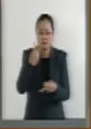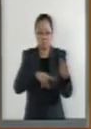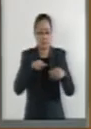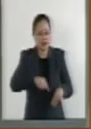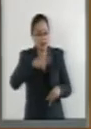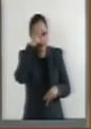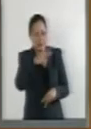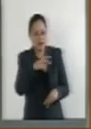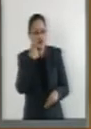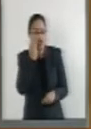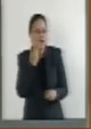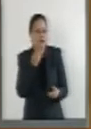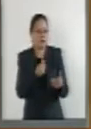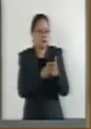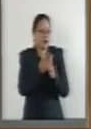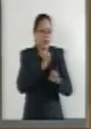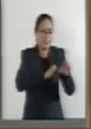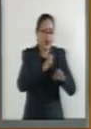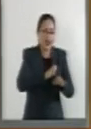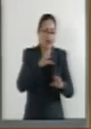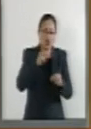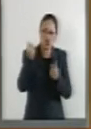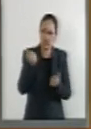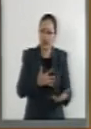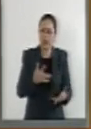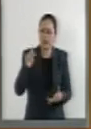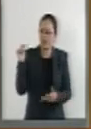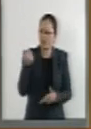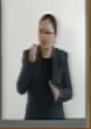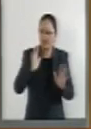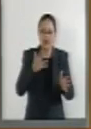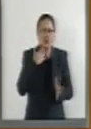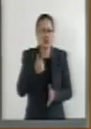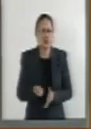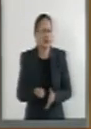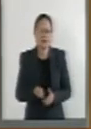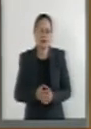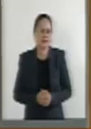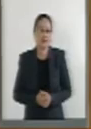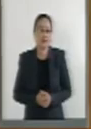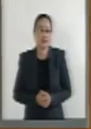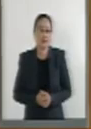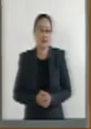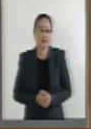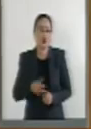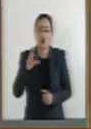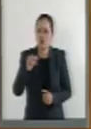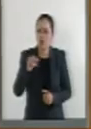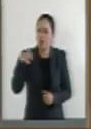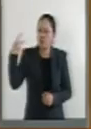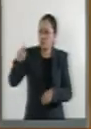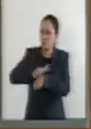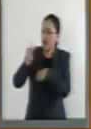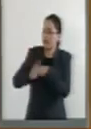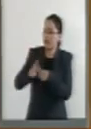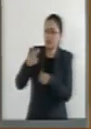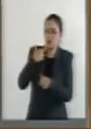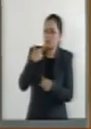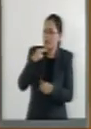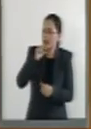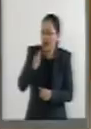México no traigan tecnologías obsoletas que no aplican en sus países de